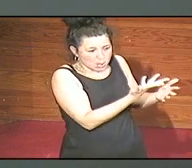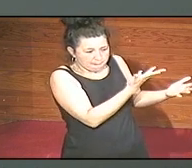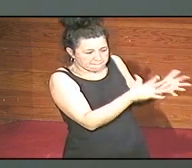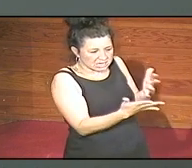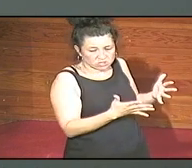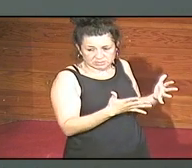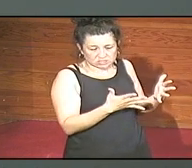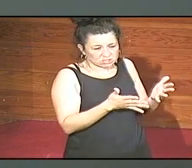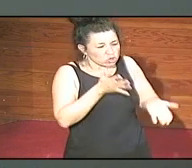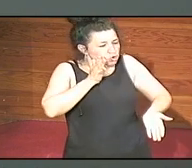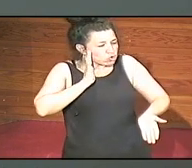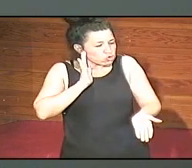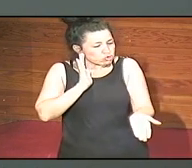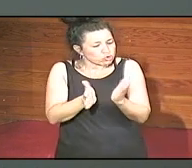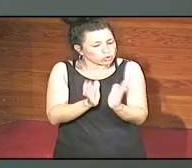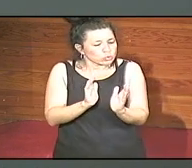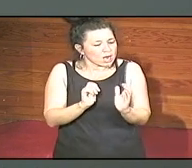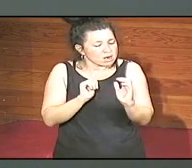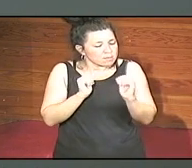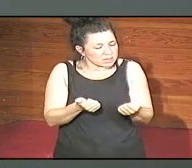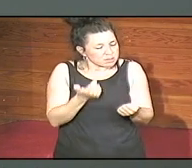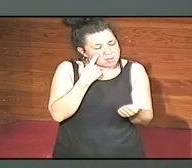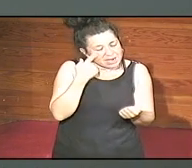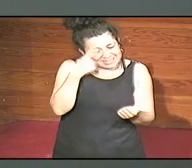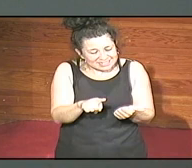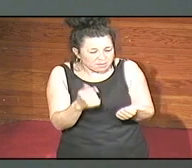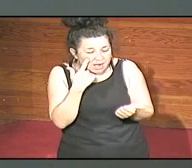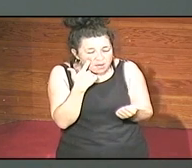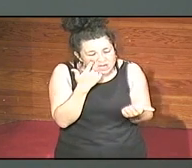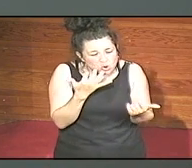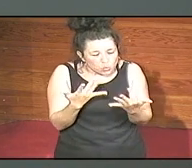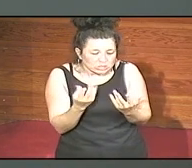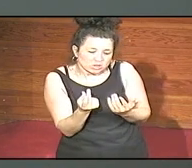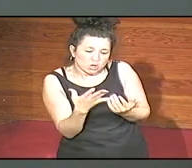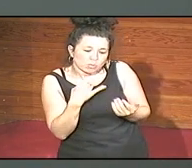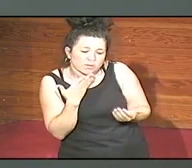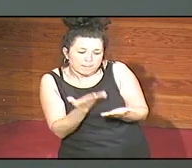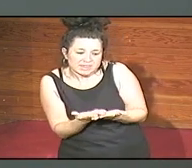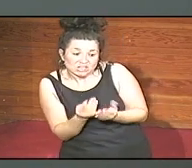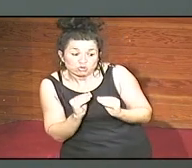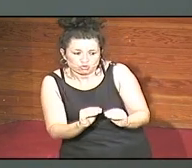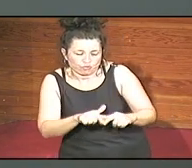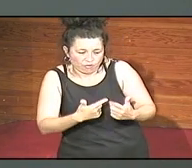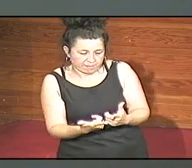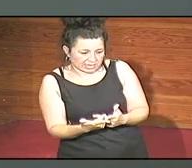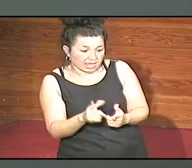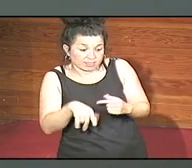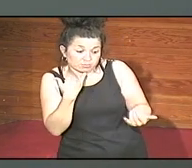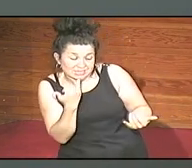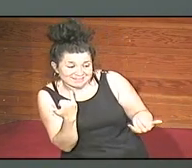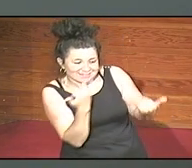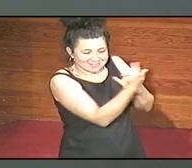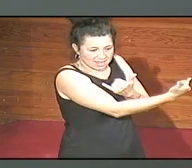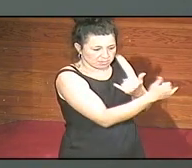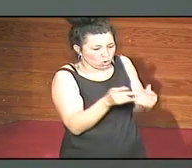les torturan primero para ver cuánto dinero pueden pedirles a sus familias después les piden que llaman a